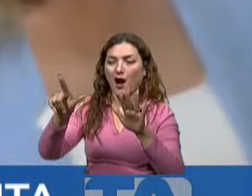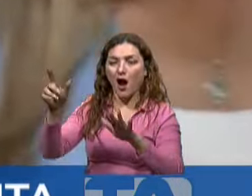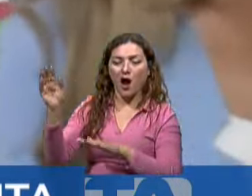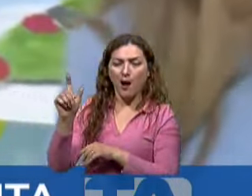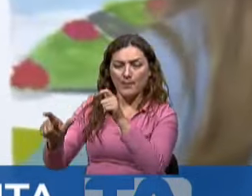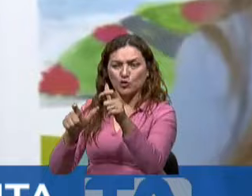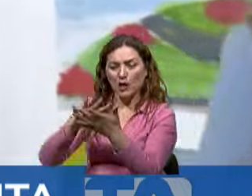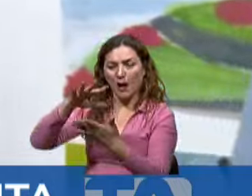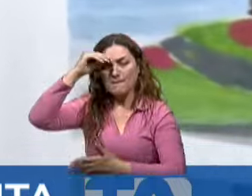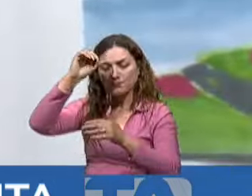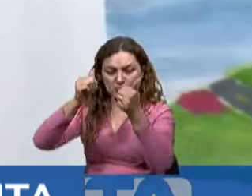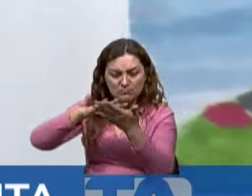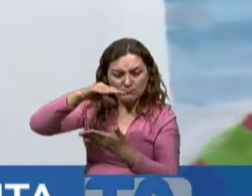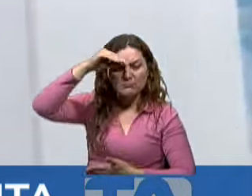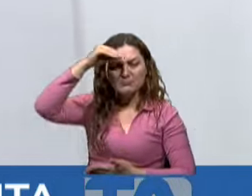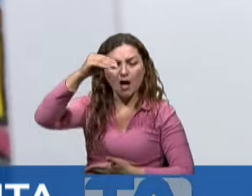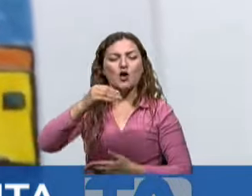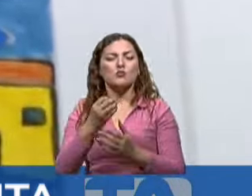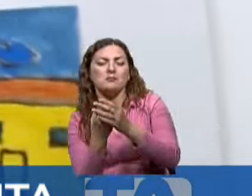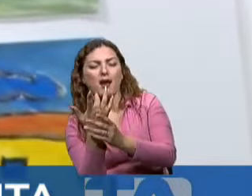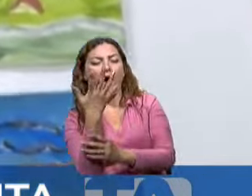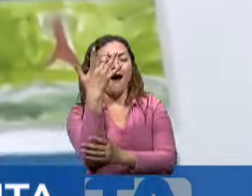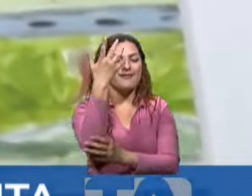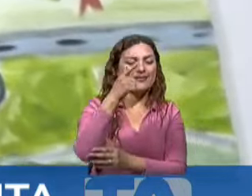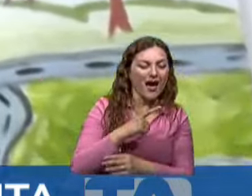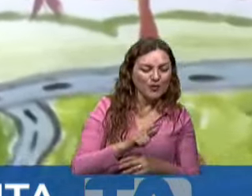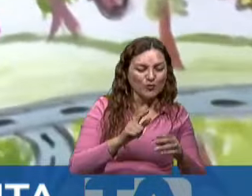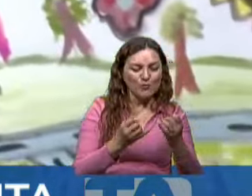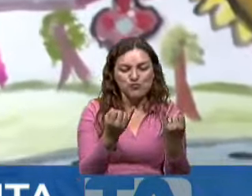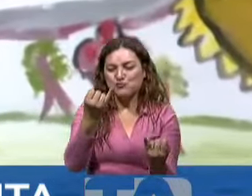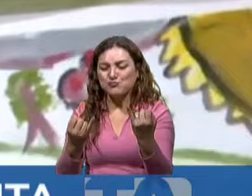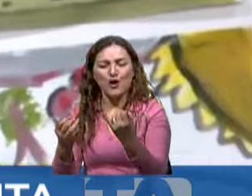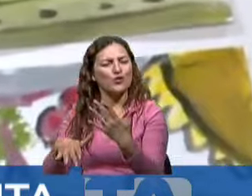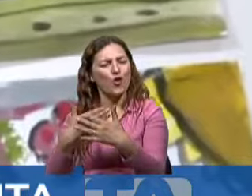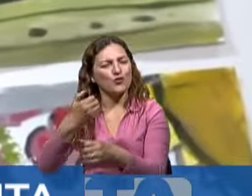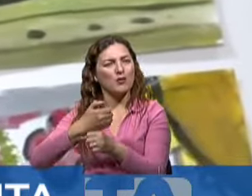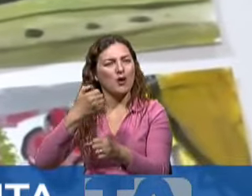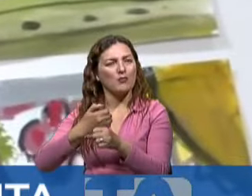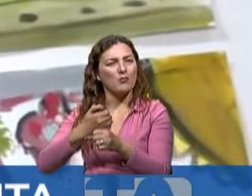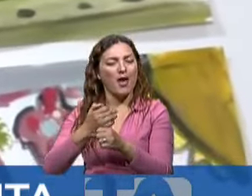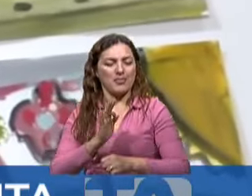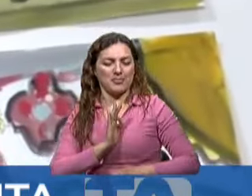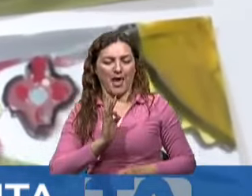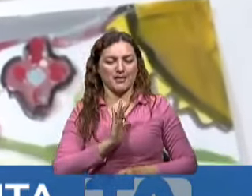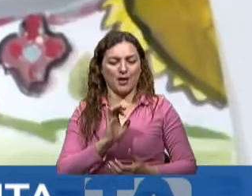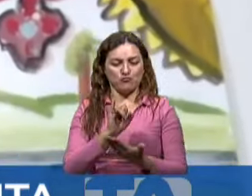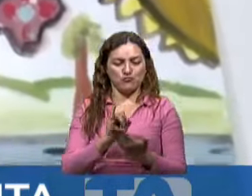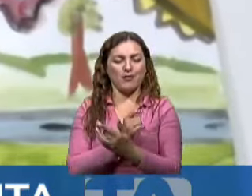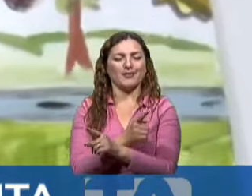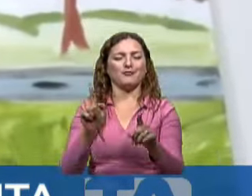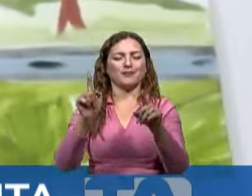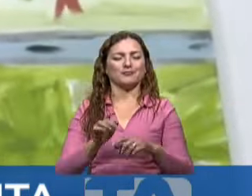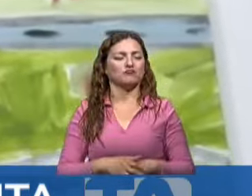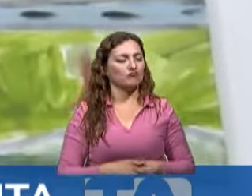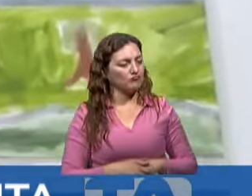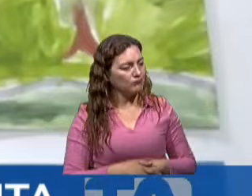chicos un poco de arte, un poco de botánica, un poco de todos los trabajos que se pueden plasmar con técnicas completamente distintas.